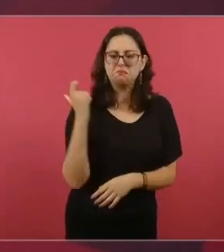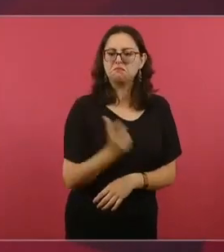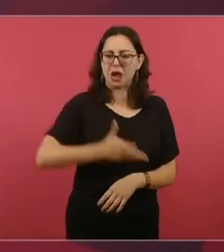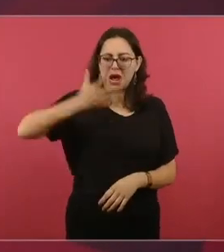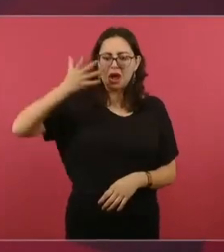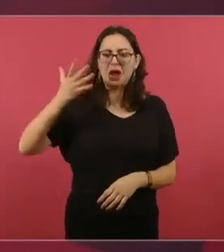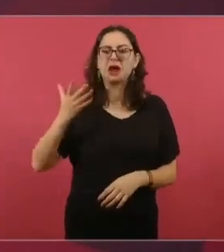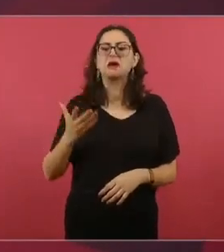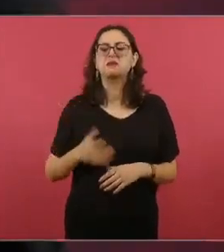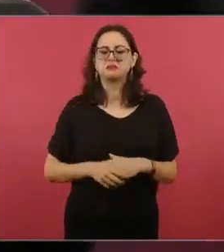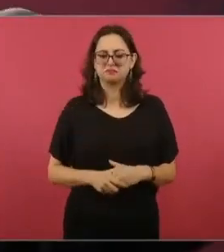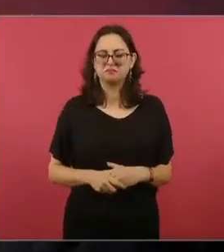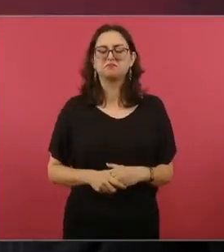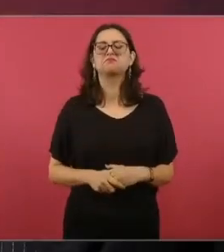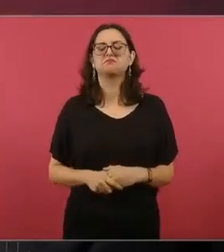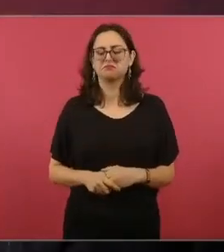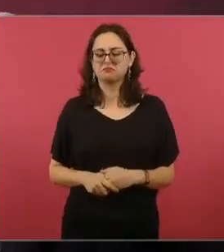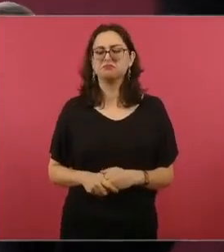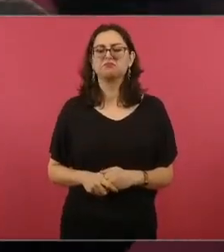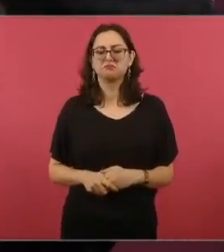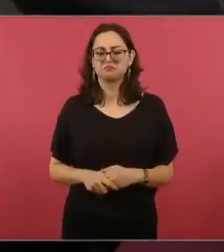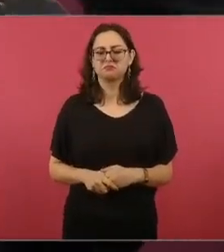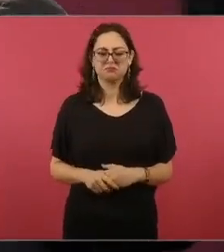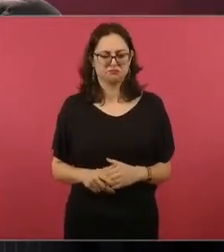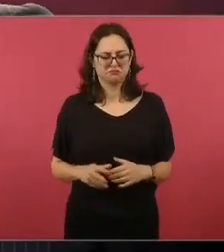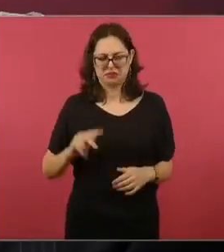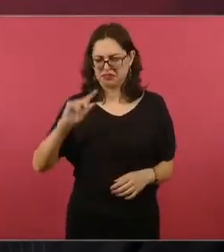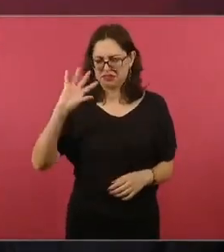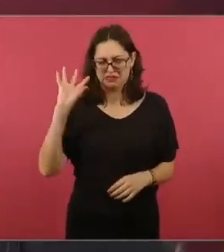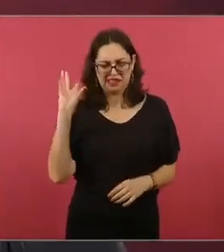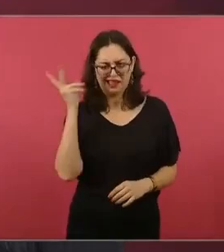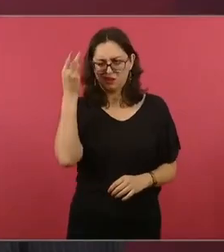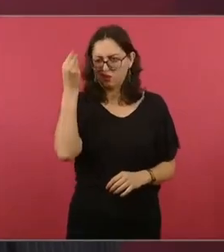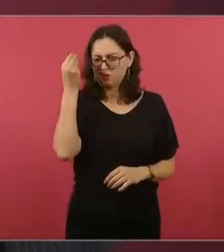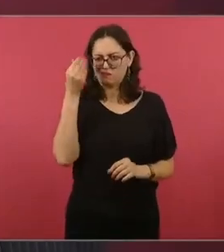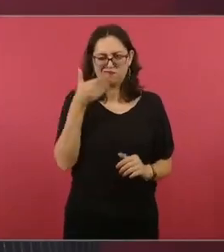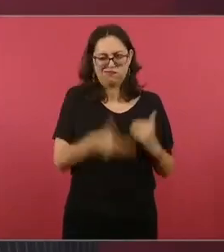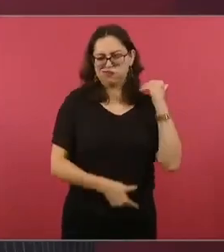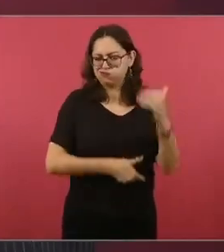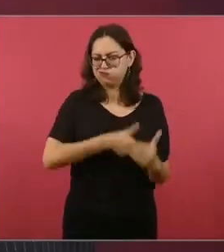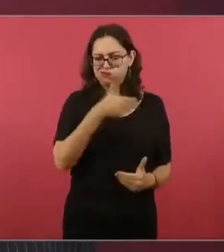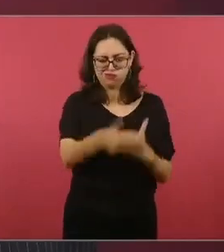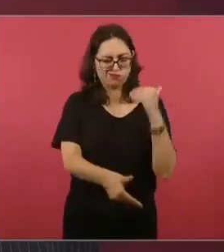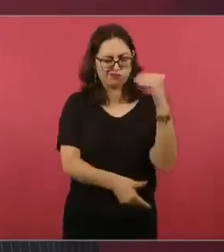Eso está de lo más avanzado.